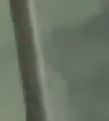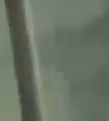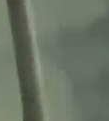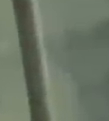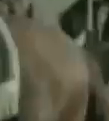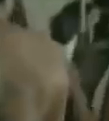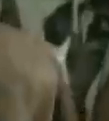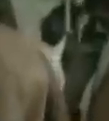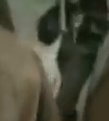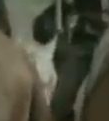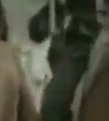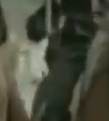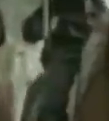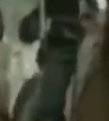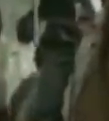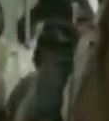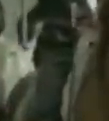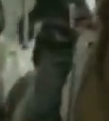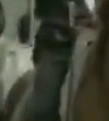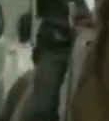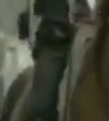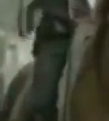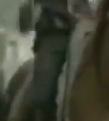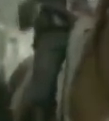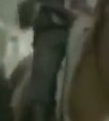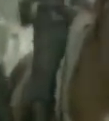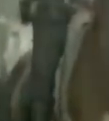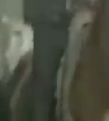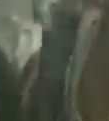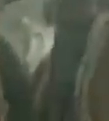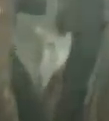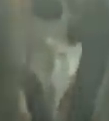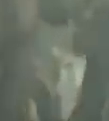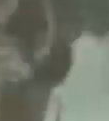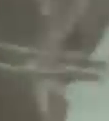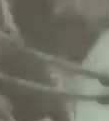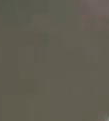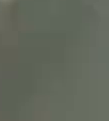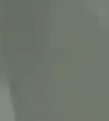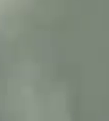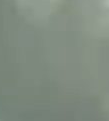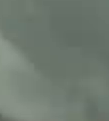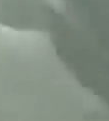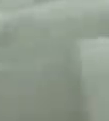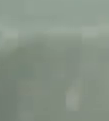¡Viva Bolívar! ¡Viva! ¡Viva la patria! ¡Viva!